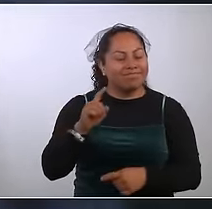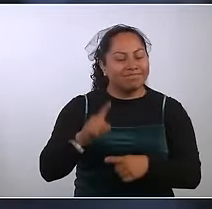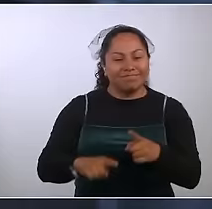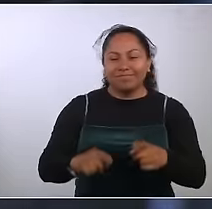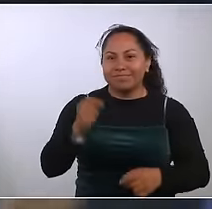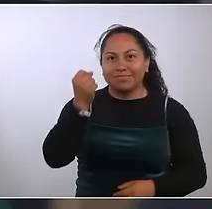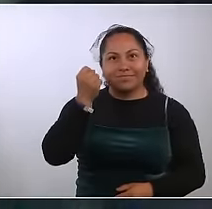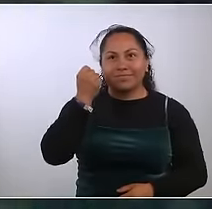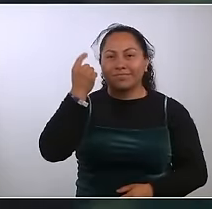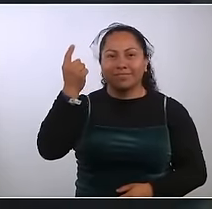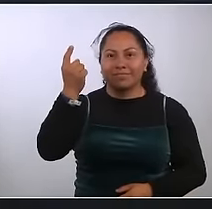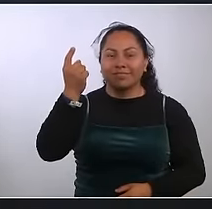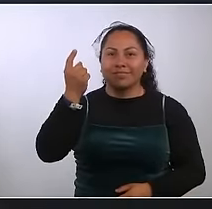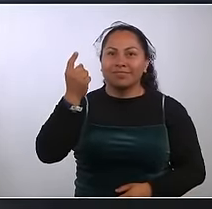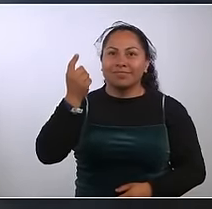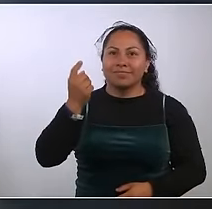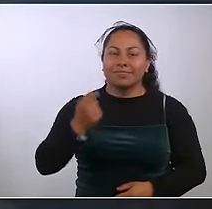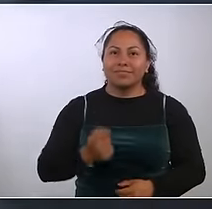entender.